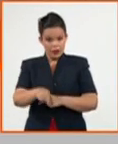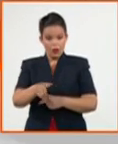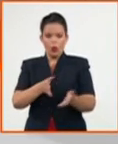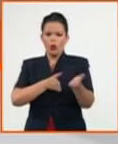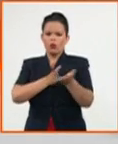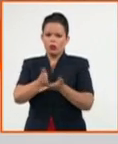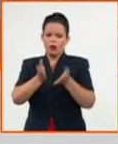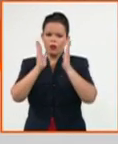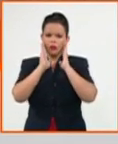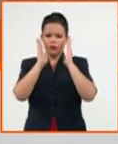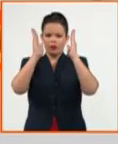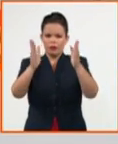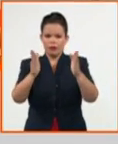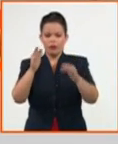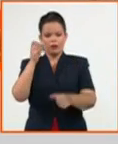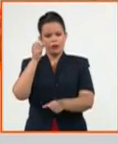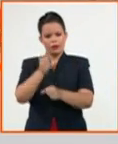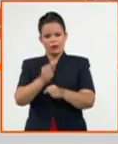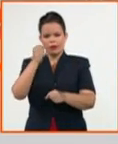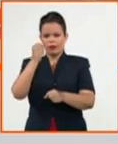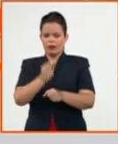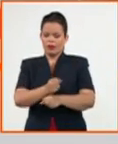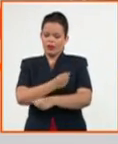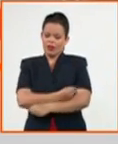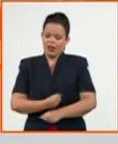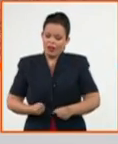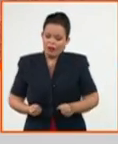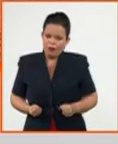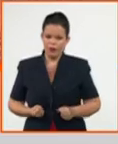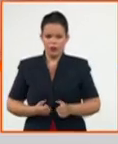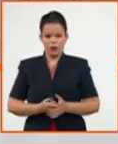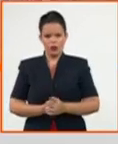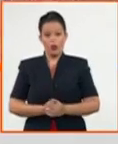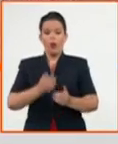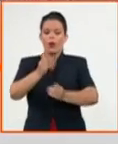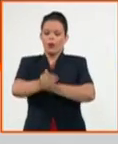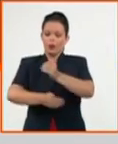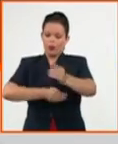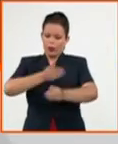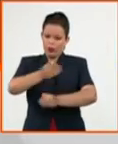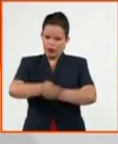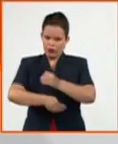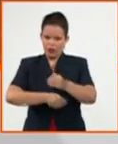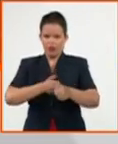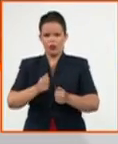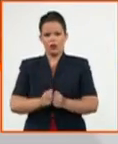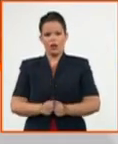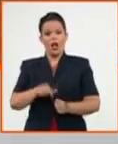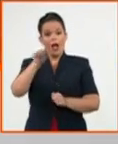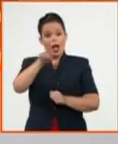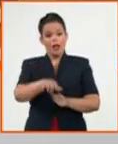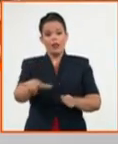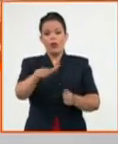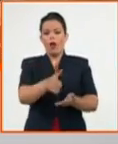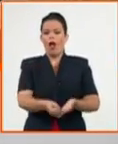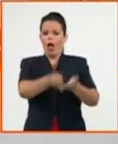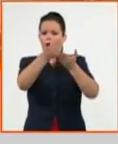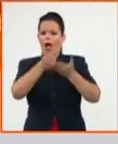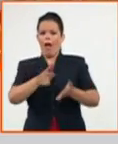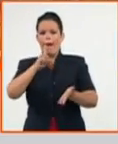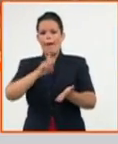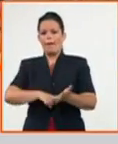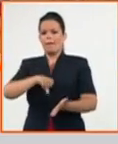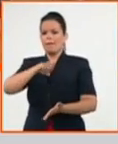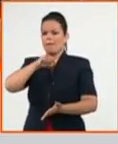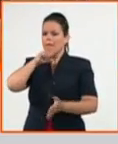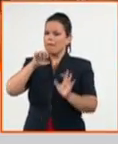muchos que estamos participando en este proceso y sabemos que contamos además con los padres contamos con la familia y contamos